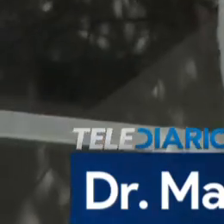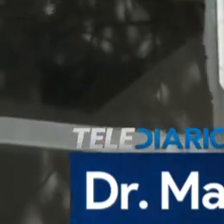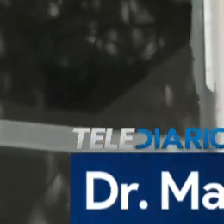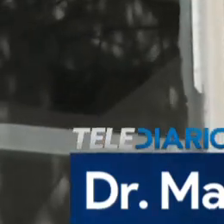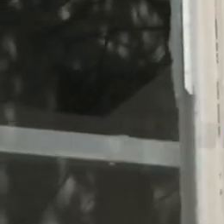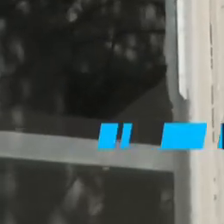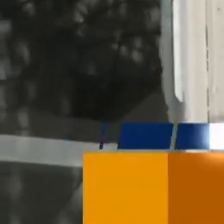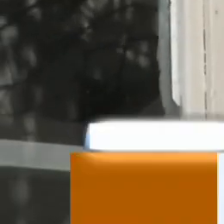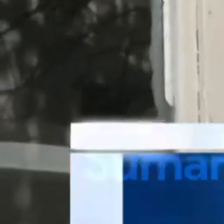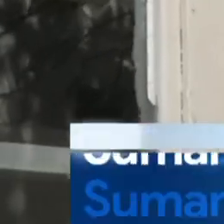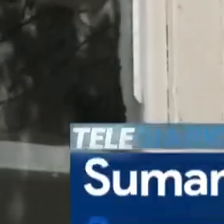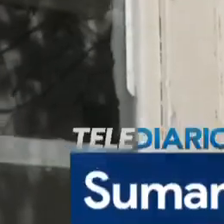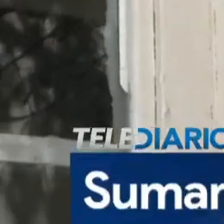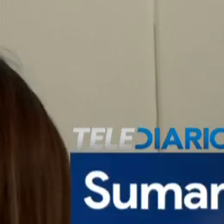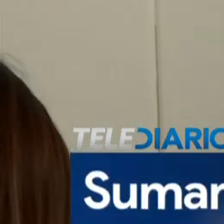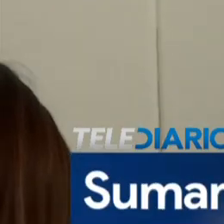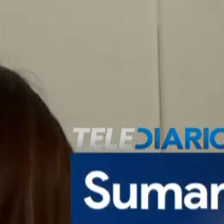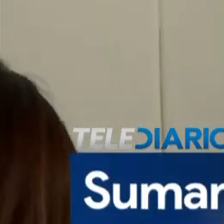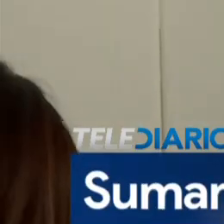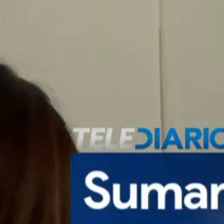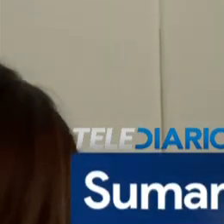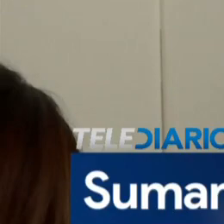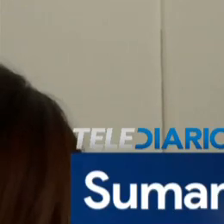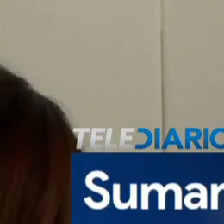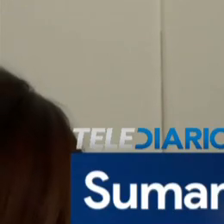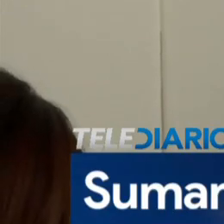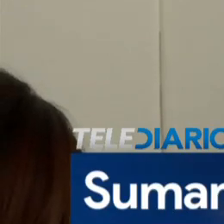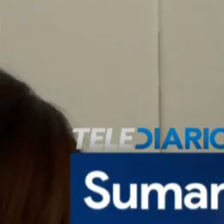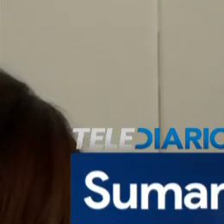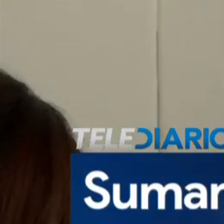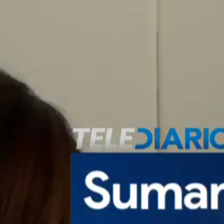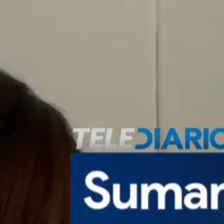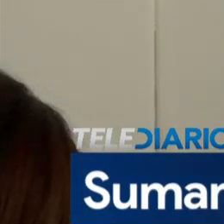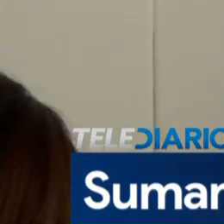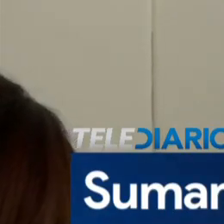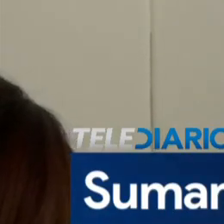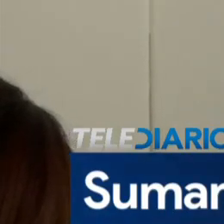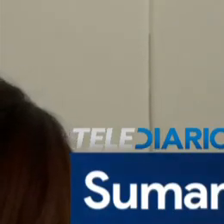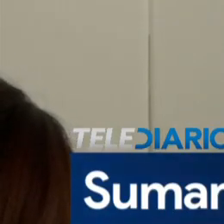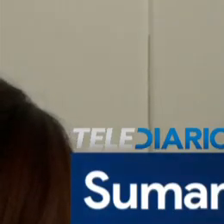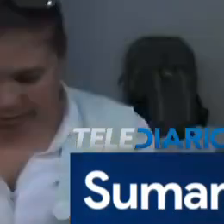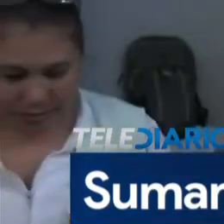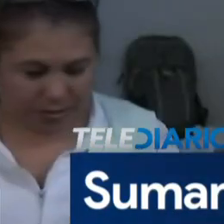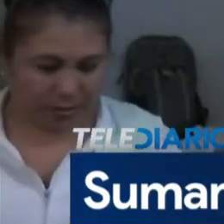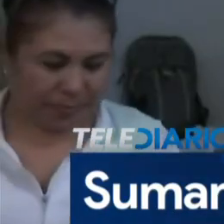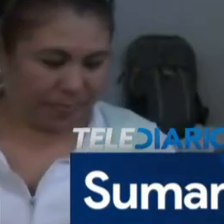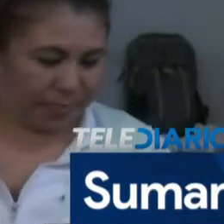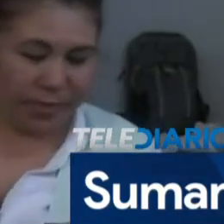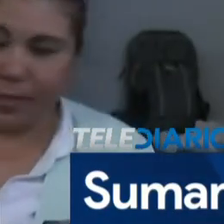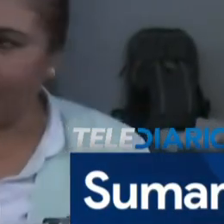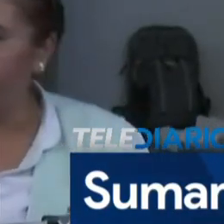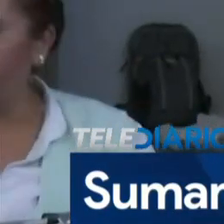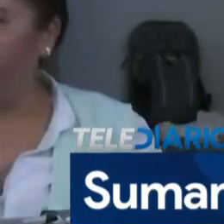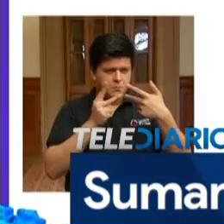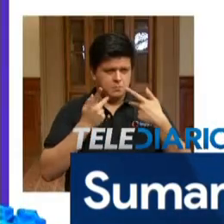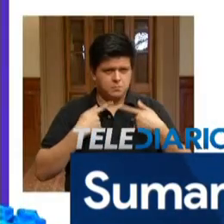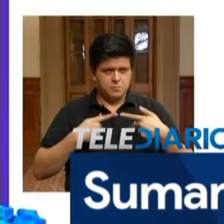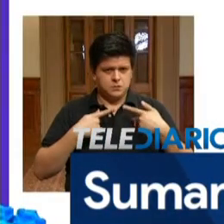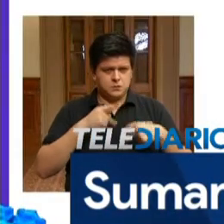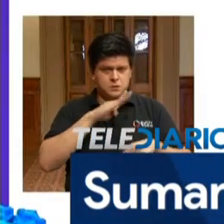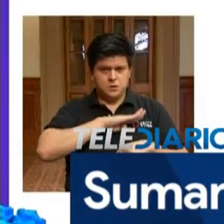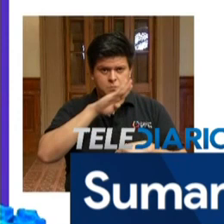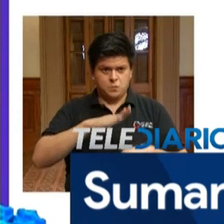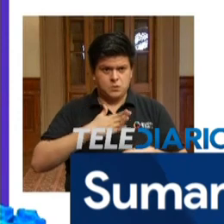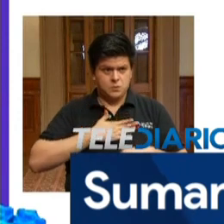entre las defunciones que se reportaron este martes se informó la muerte de un bebé que acababa de nacer hace unos días y hoy